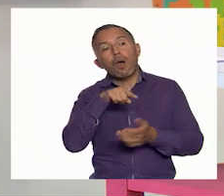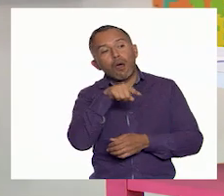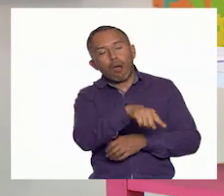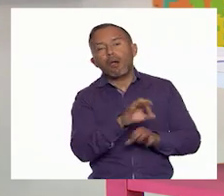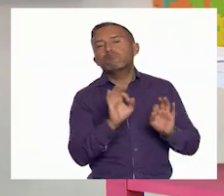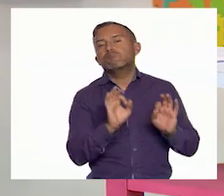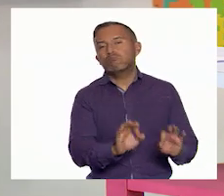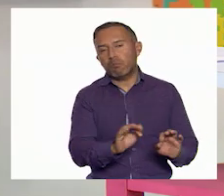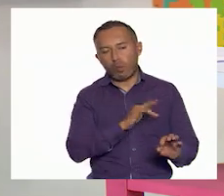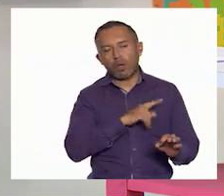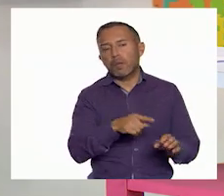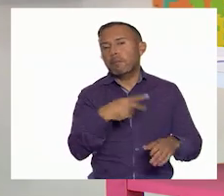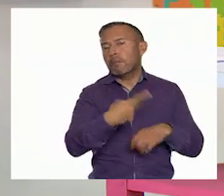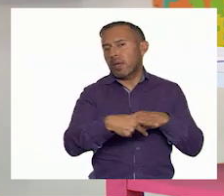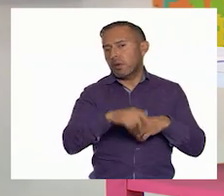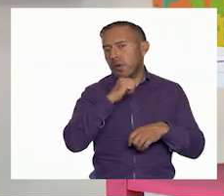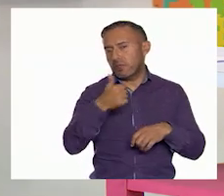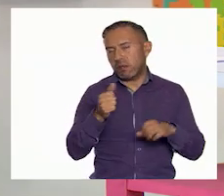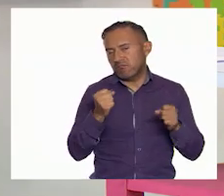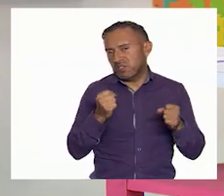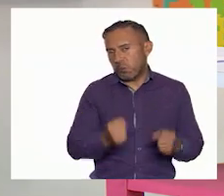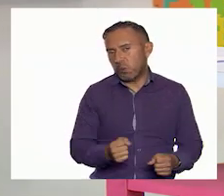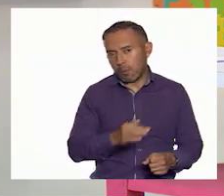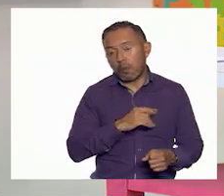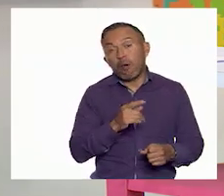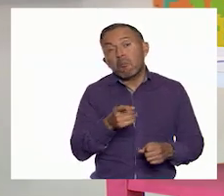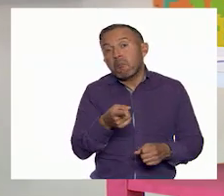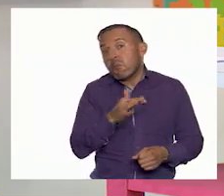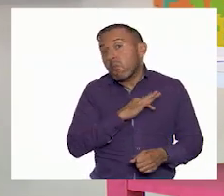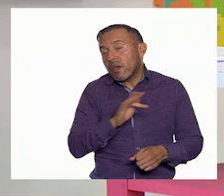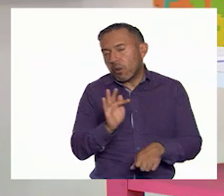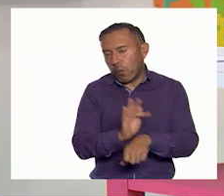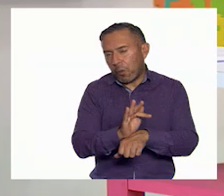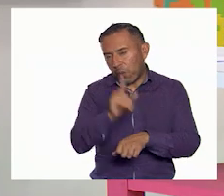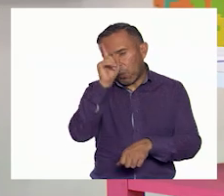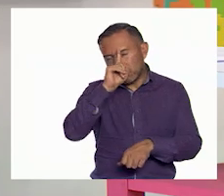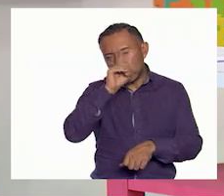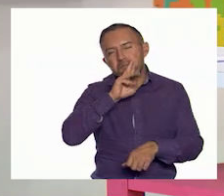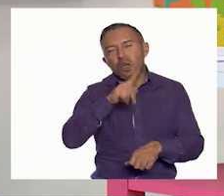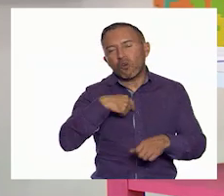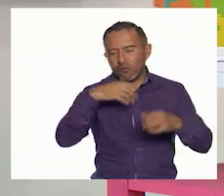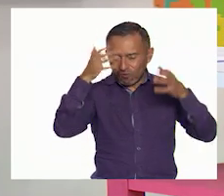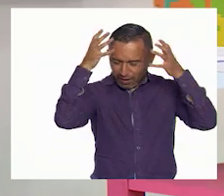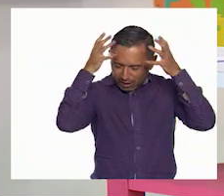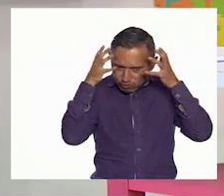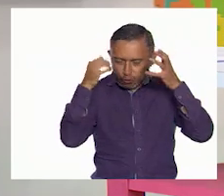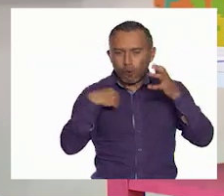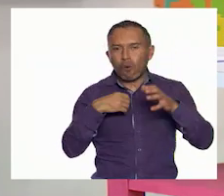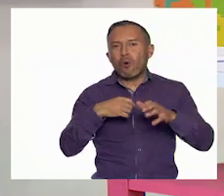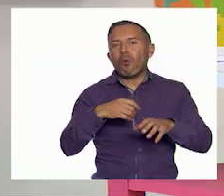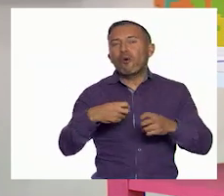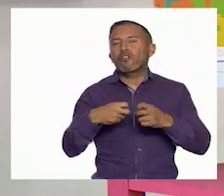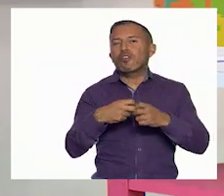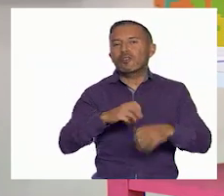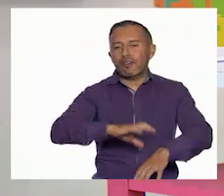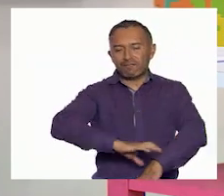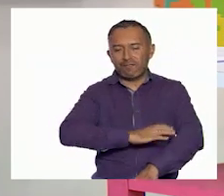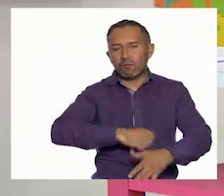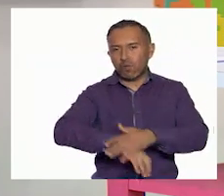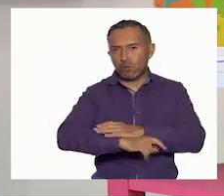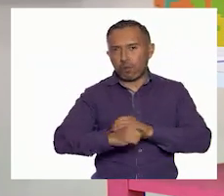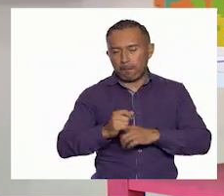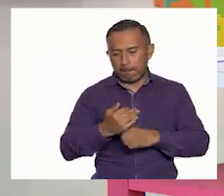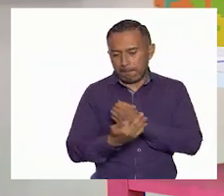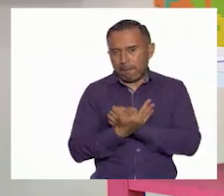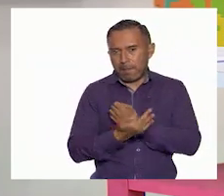corramos riesgo. Y si es posible, pues usa un casco o rodilleras para que no te lastimes. Andar en bicicleta es una de las actividades